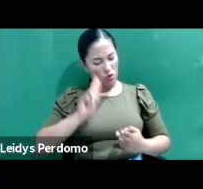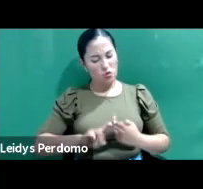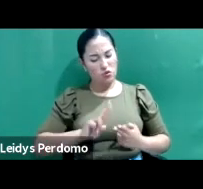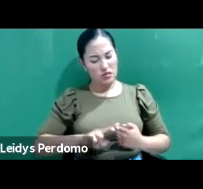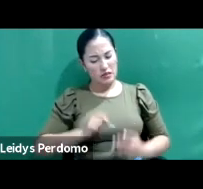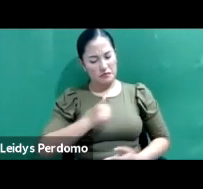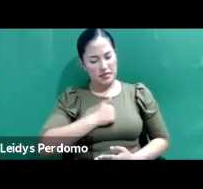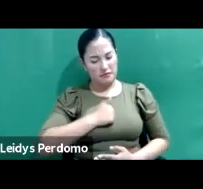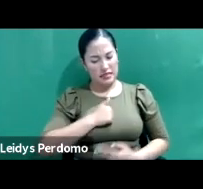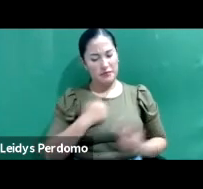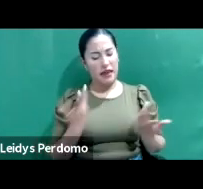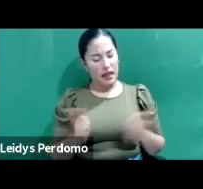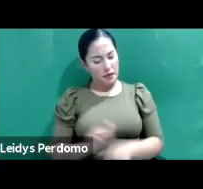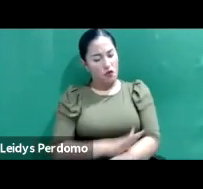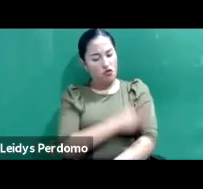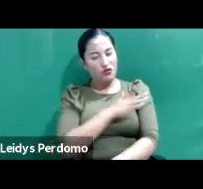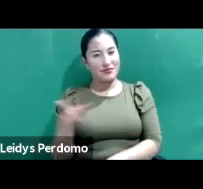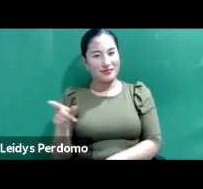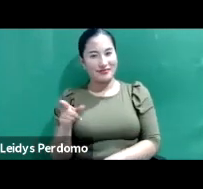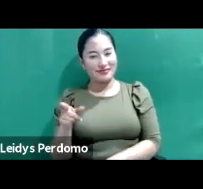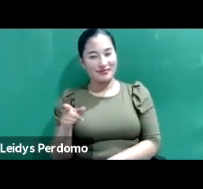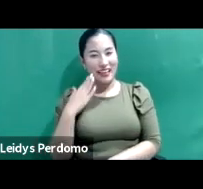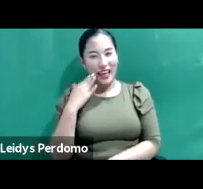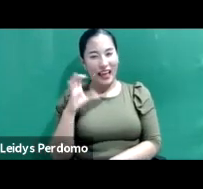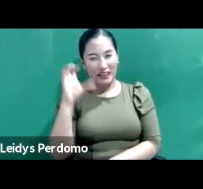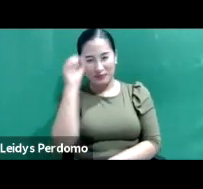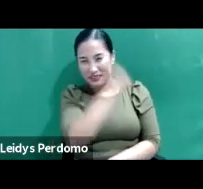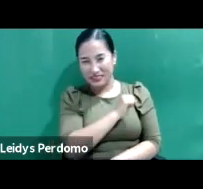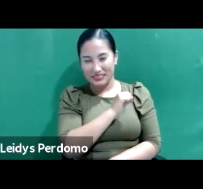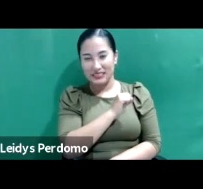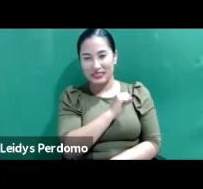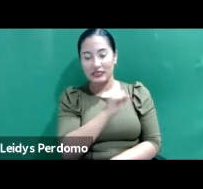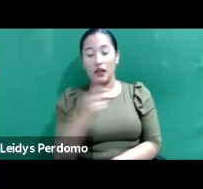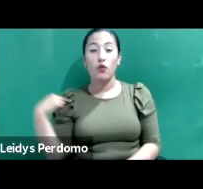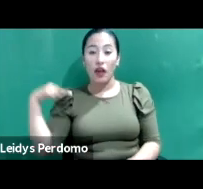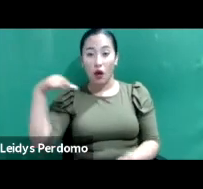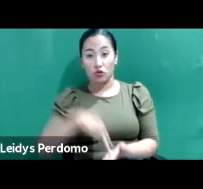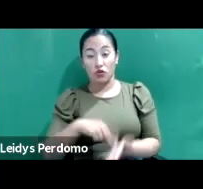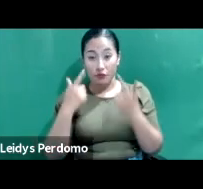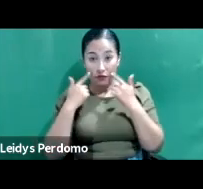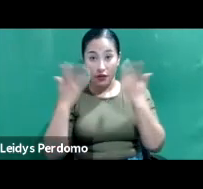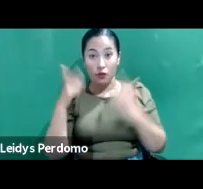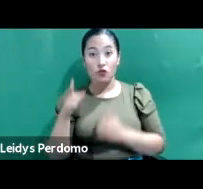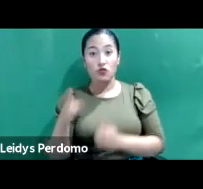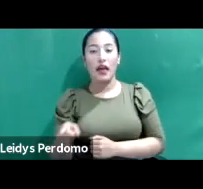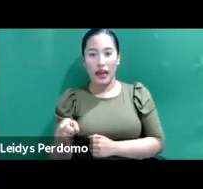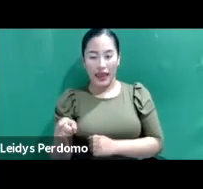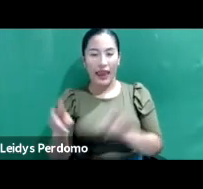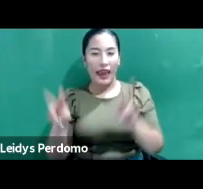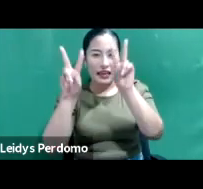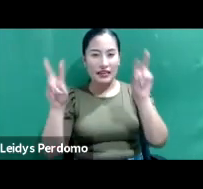esa identificación, lo decía Marchand Linehan, que ha sido, digamos que una autora importante en trabajar todo el tema